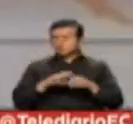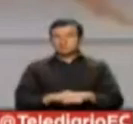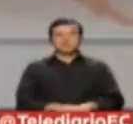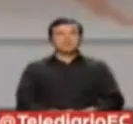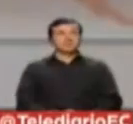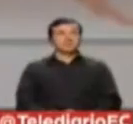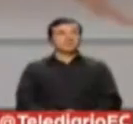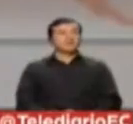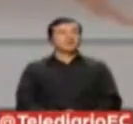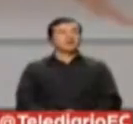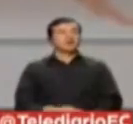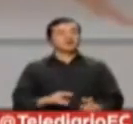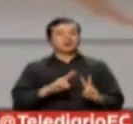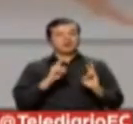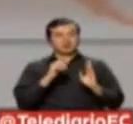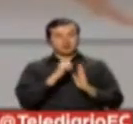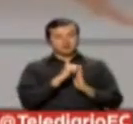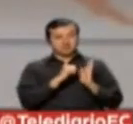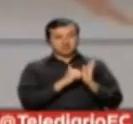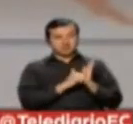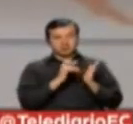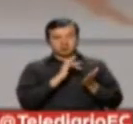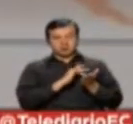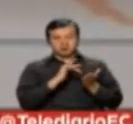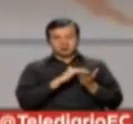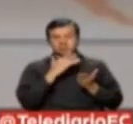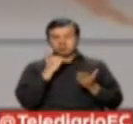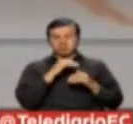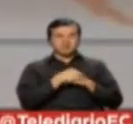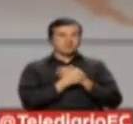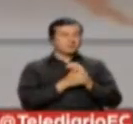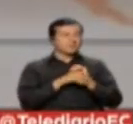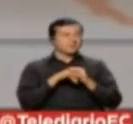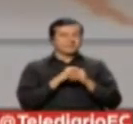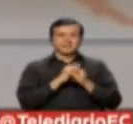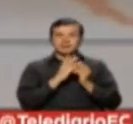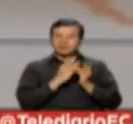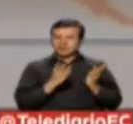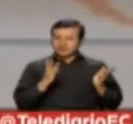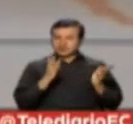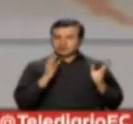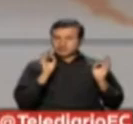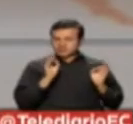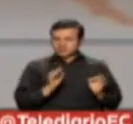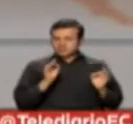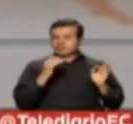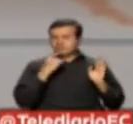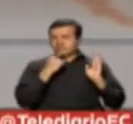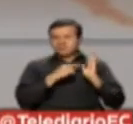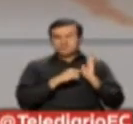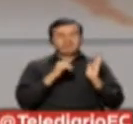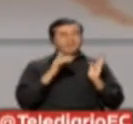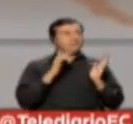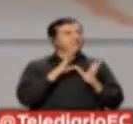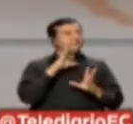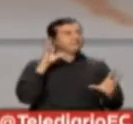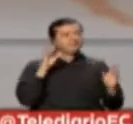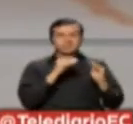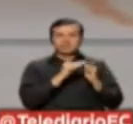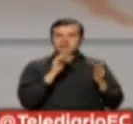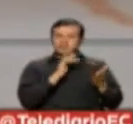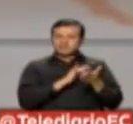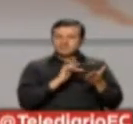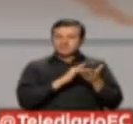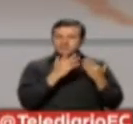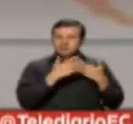a esto le llamamos agenda digital es el mejor aprovechamiento de los recursos digitales en el caso del texto digital todos los textos se